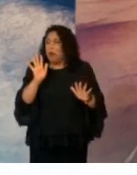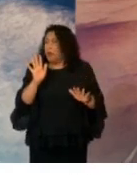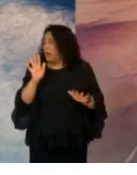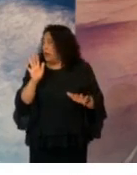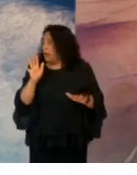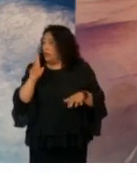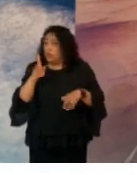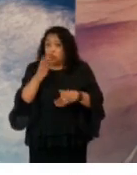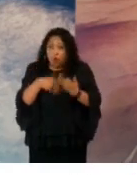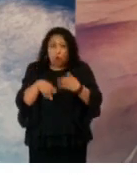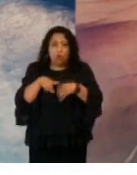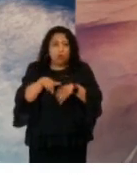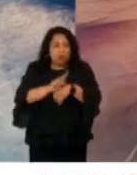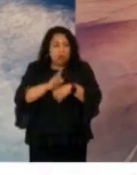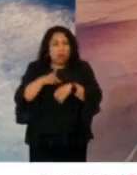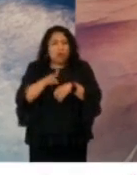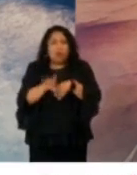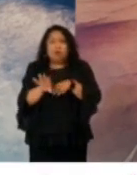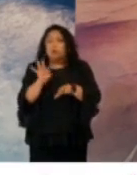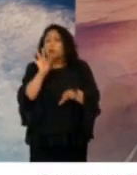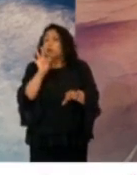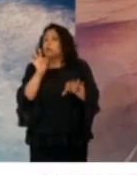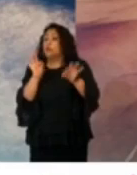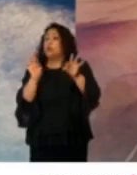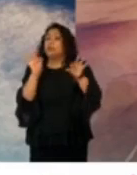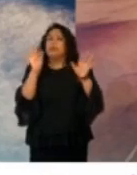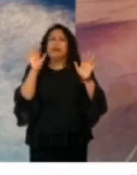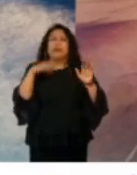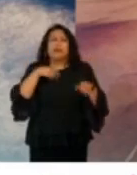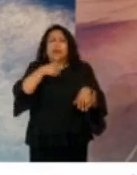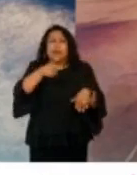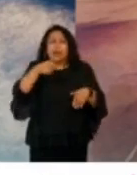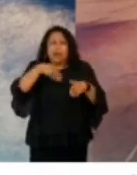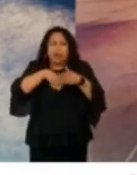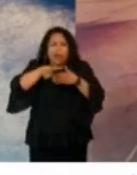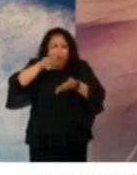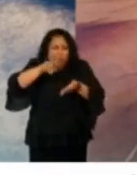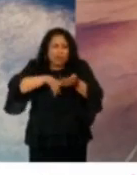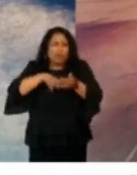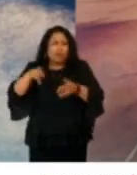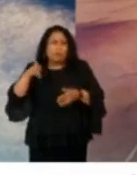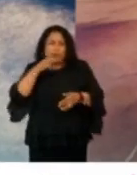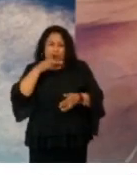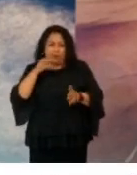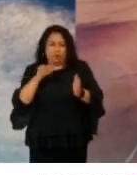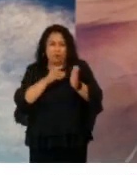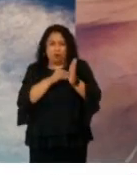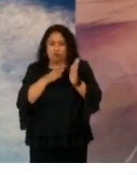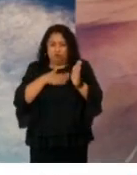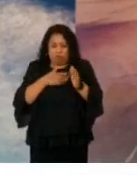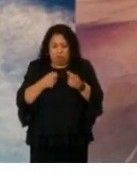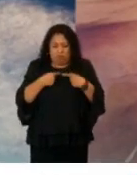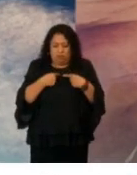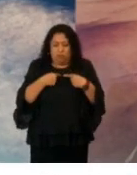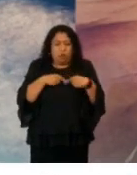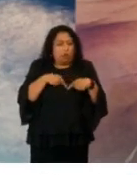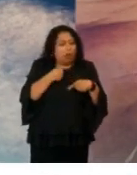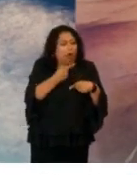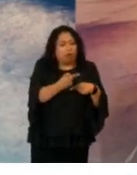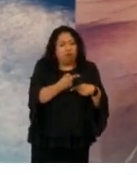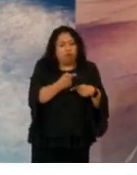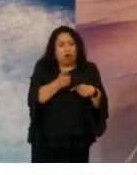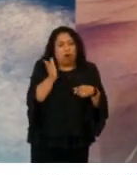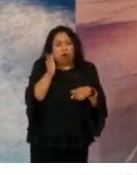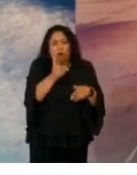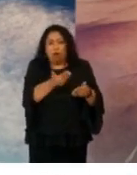haciendo elecciones. Entonces cada quien se mete dentro de su silo, esa es la palabra que utiliza la pregunta, y ya no habla con el silo de enfrente.